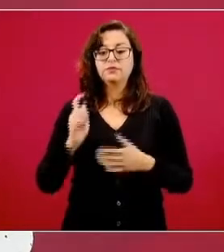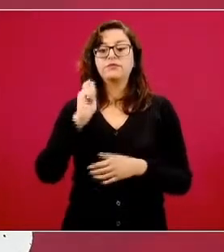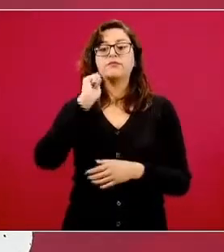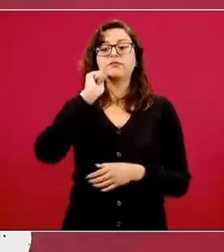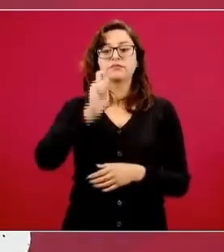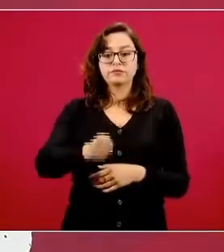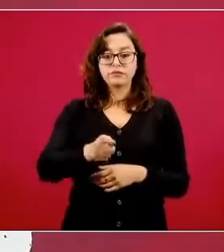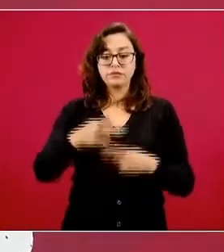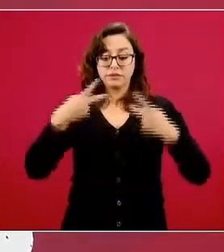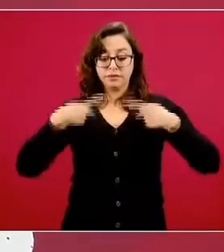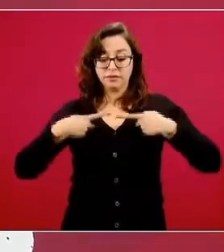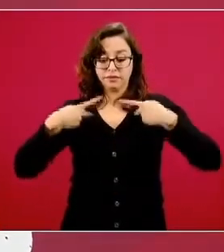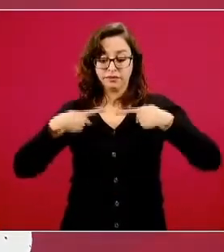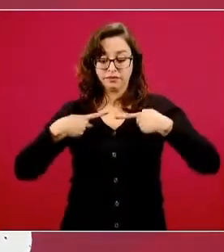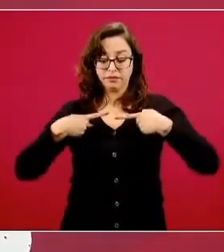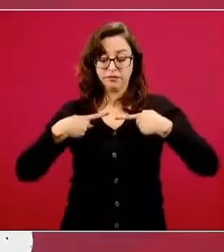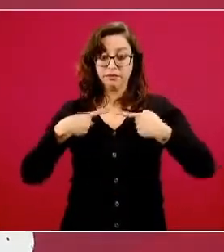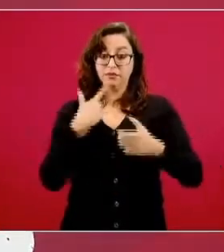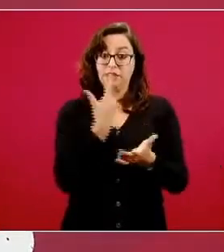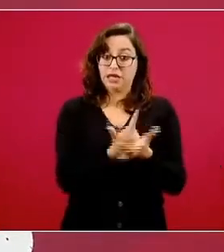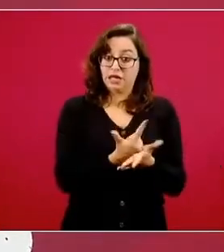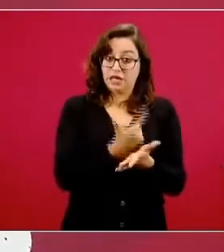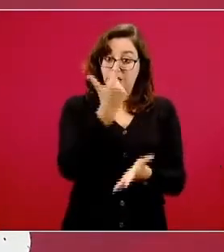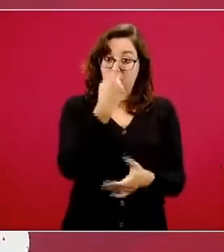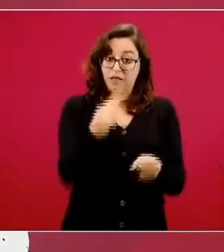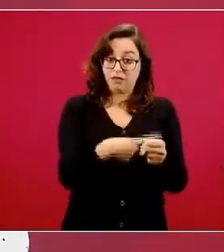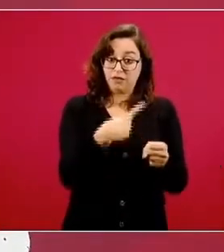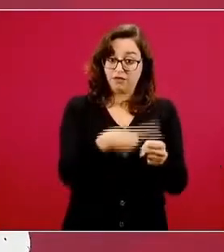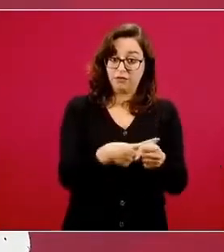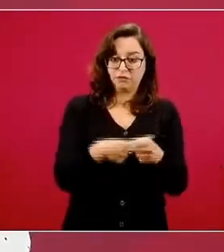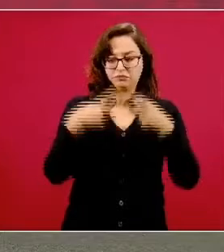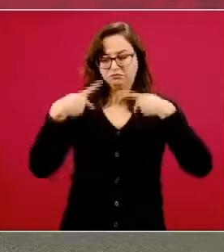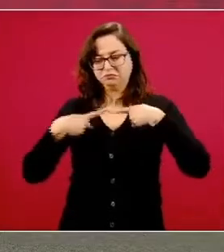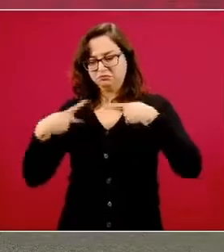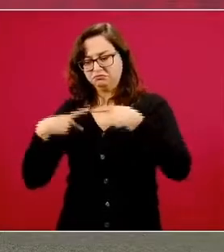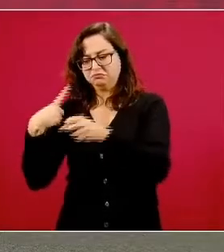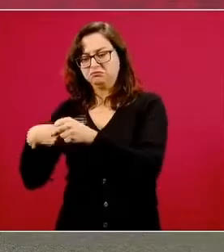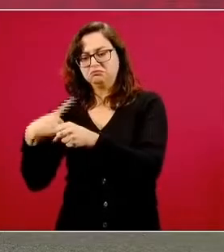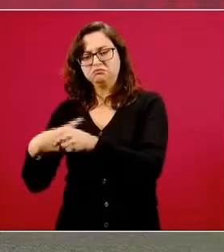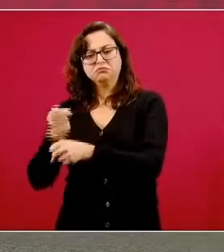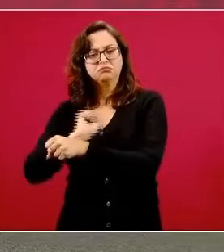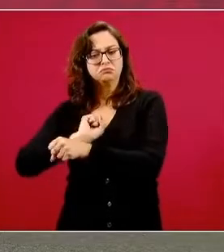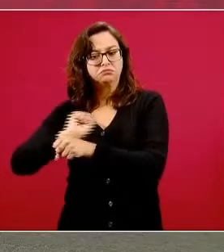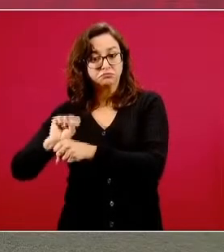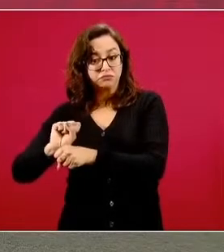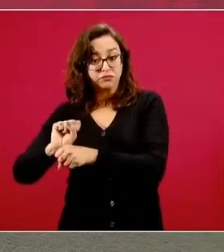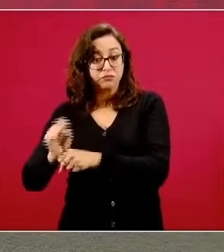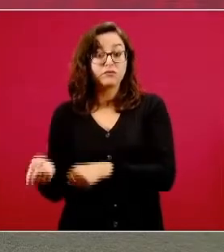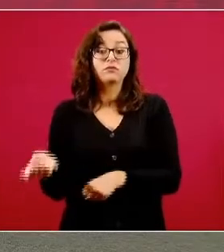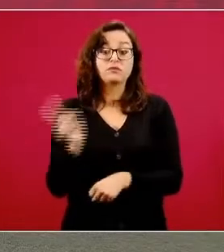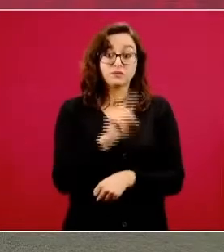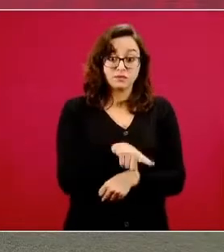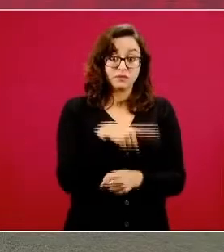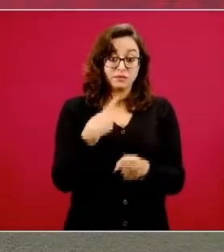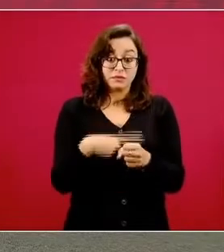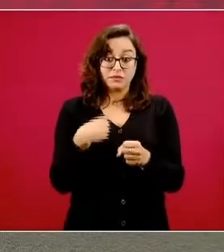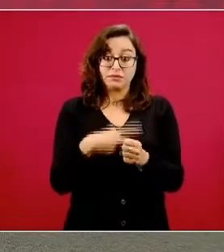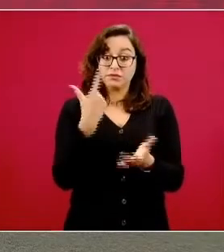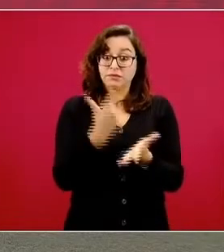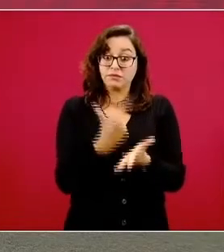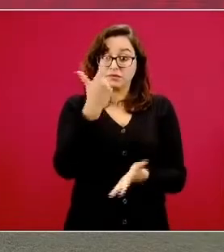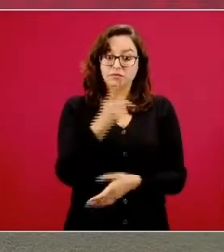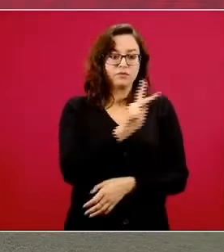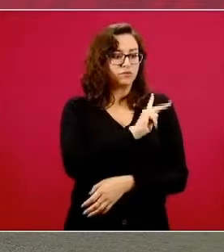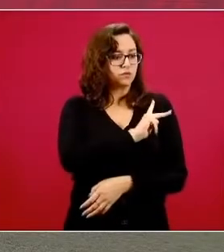entre las personas que presentan un caso grave y las personas que presentan un caso leve. Entonces, a las personas que presentan caso grave, a todas hay